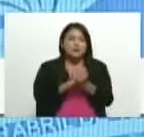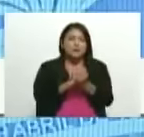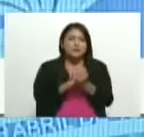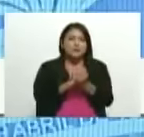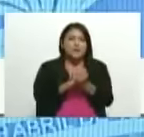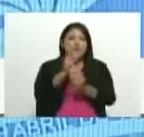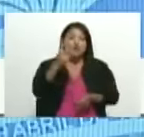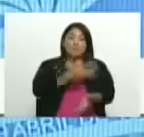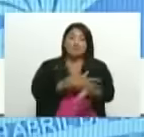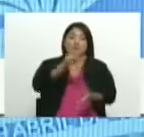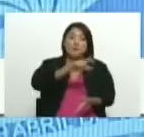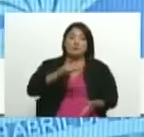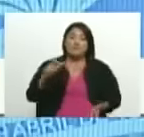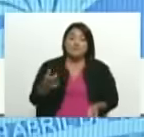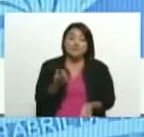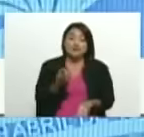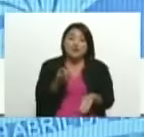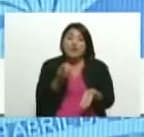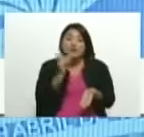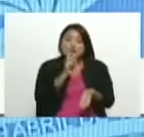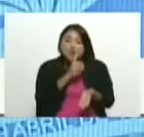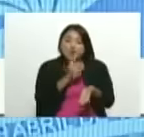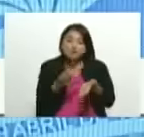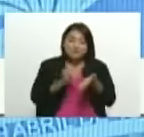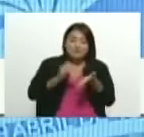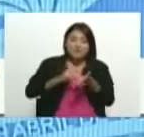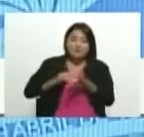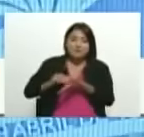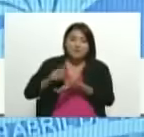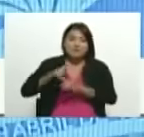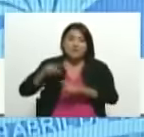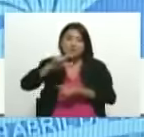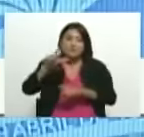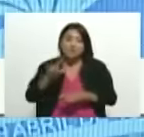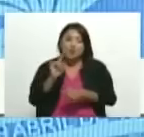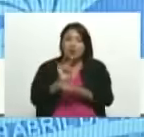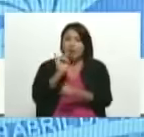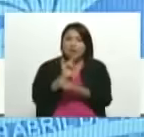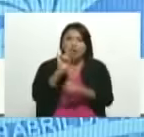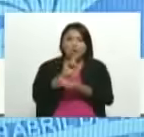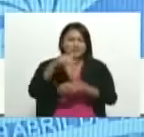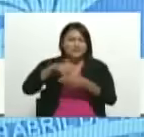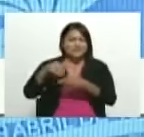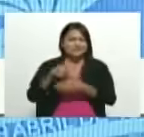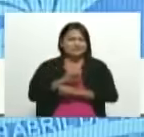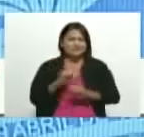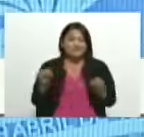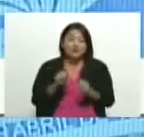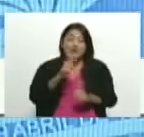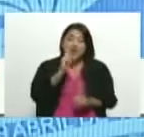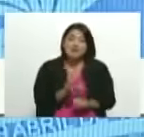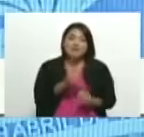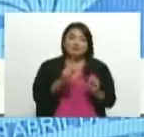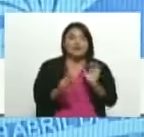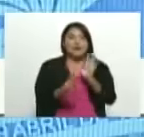o más de 2 millones de venezolanas y venezolanos. Eso no puede quedar así. Eso no puede